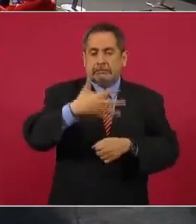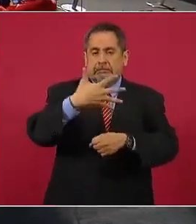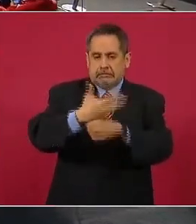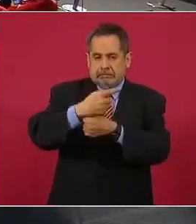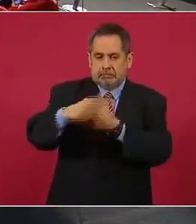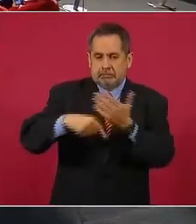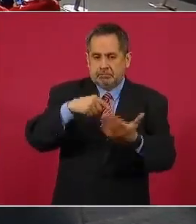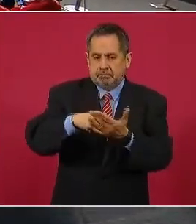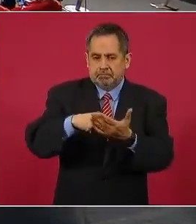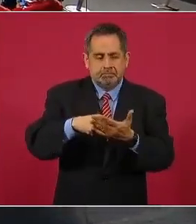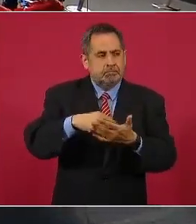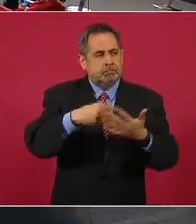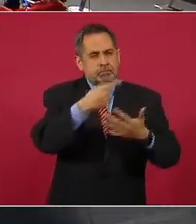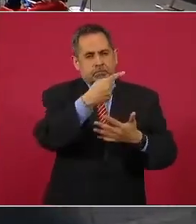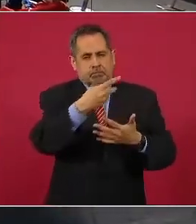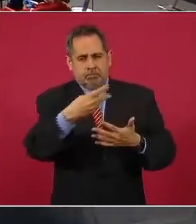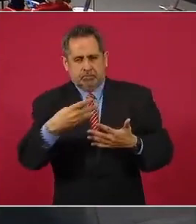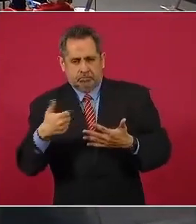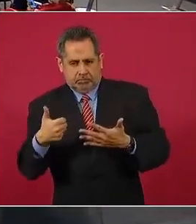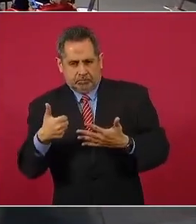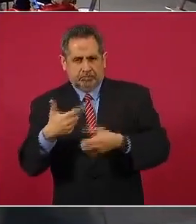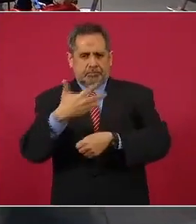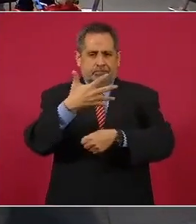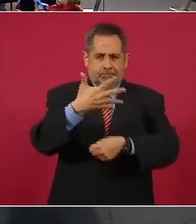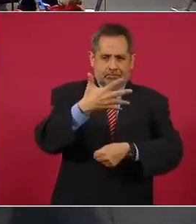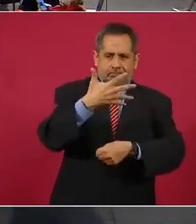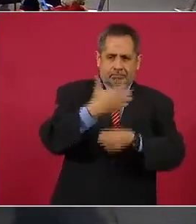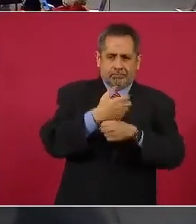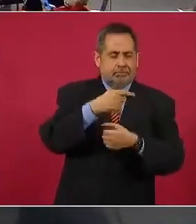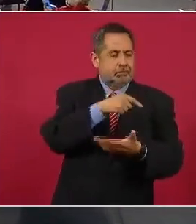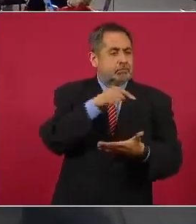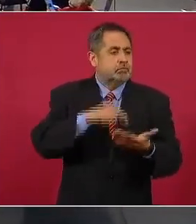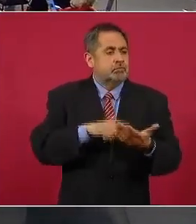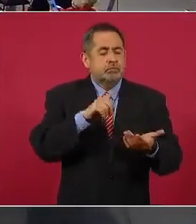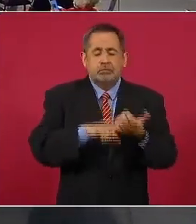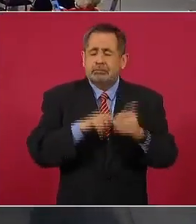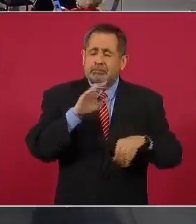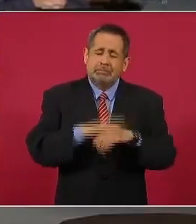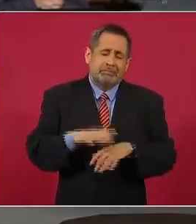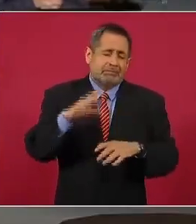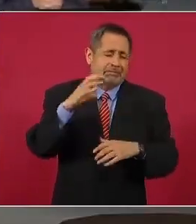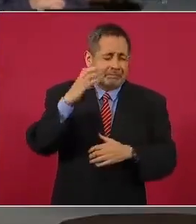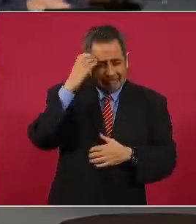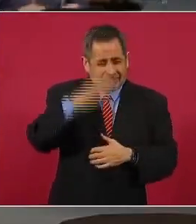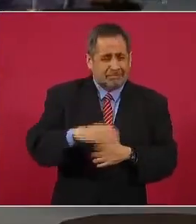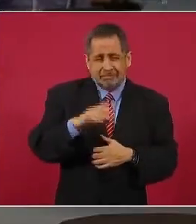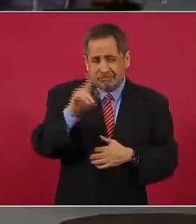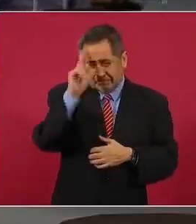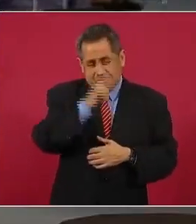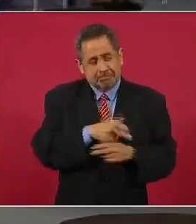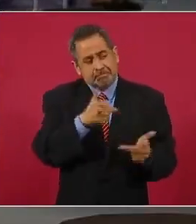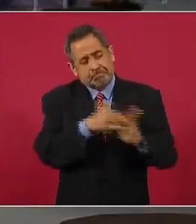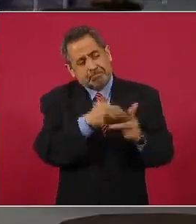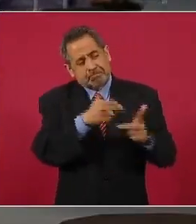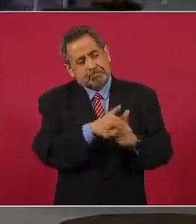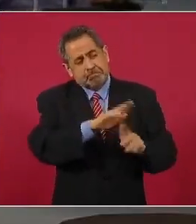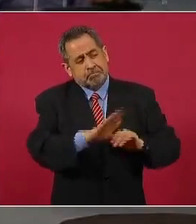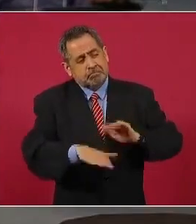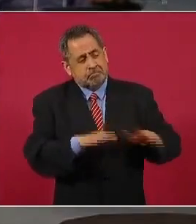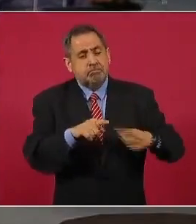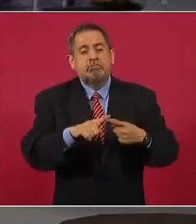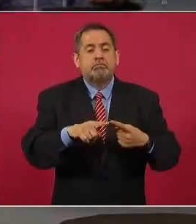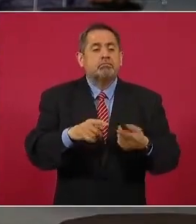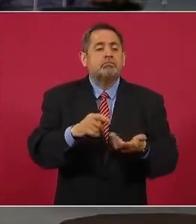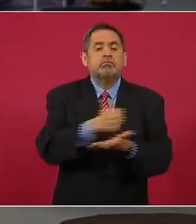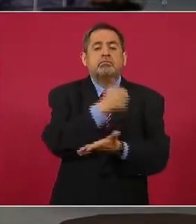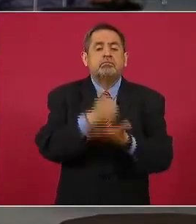lugar ahí entre los 6 estados donde se concentra el 50% de los homicidios por lo que ocurre en Ciudad Obregón y